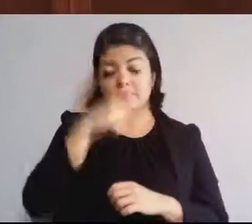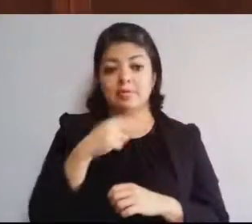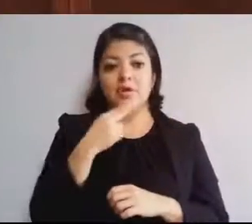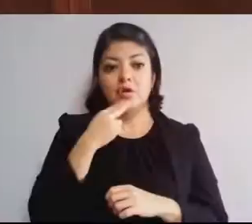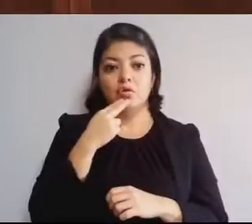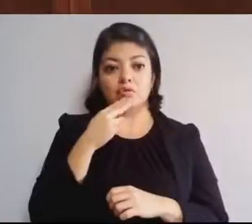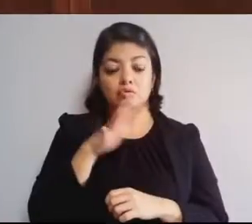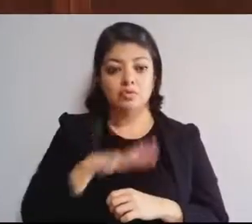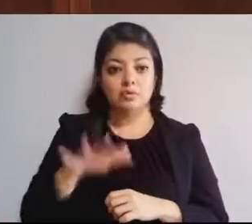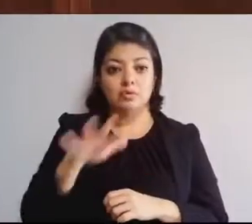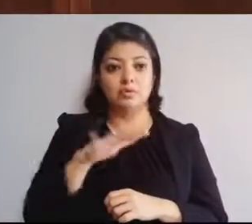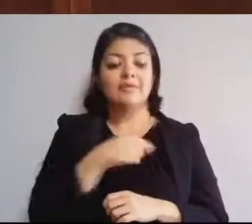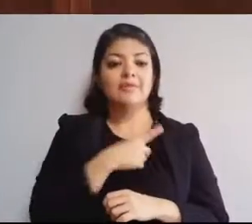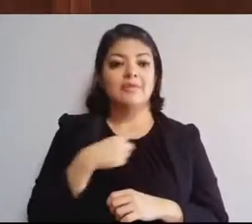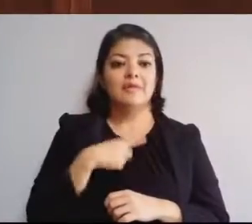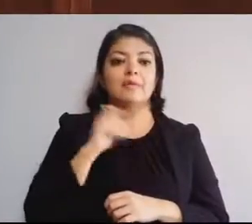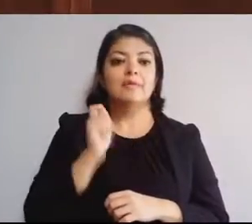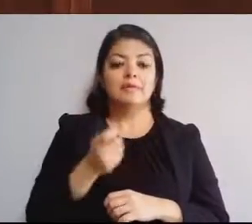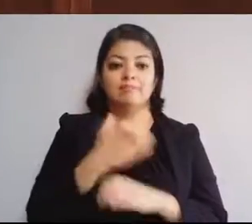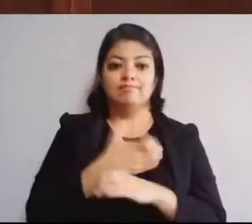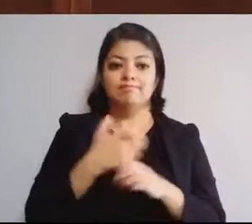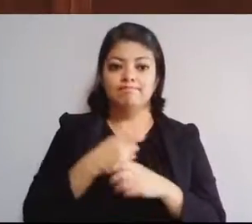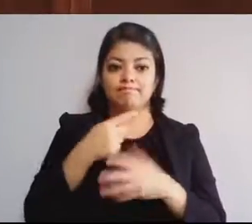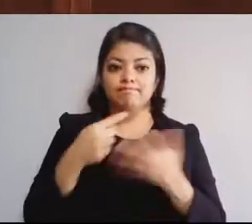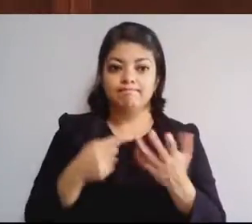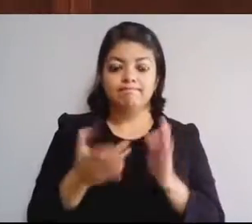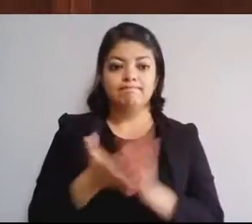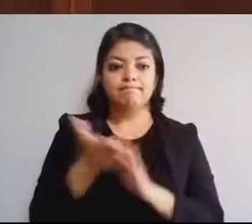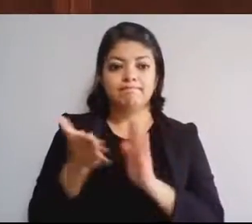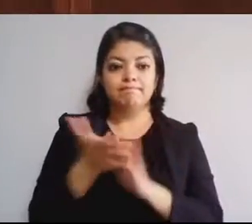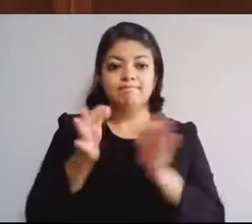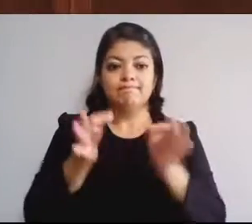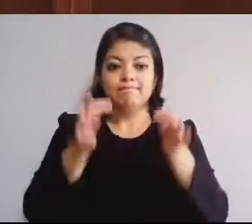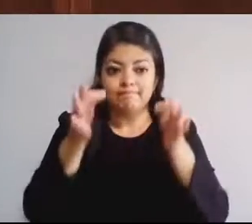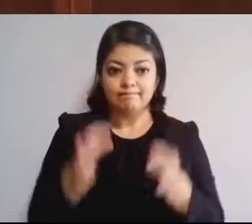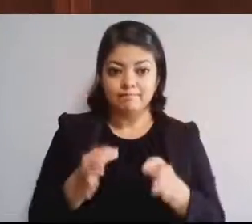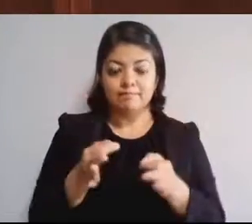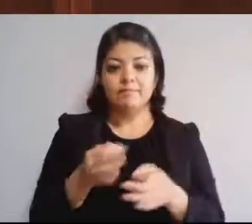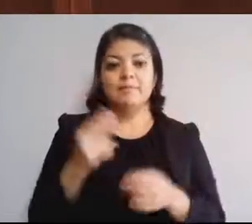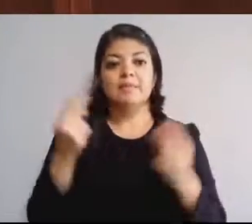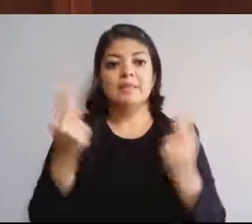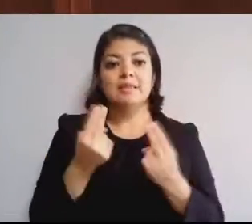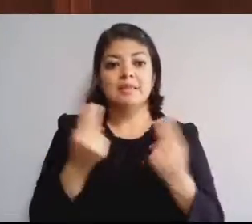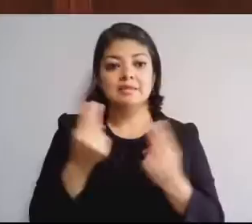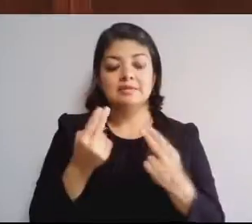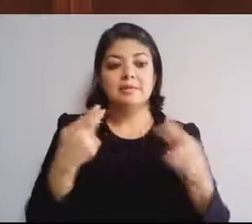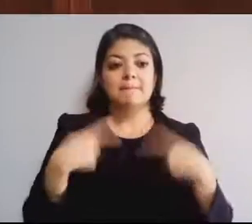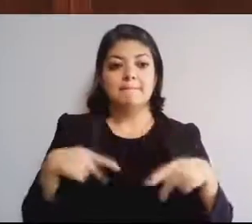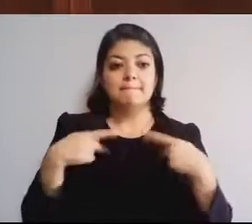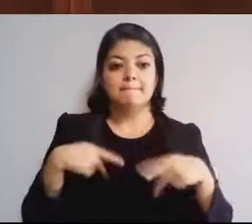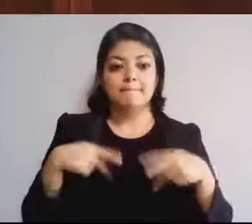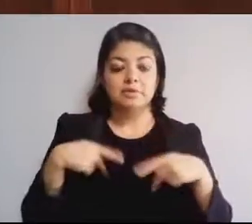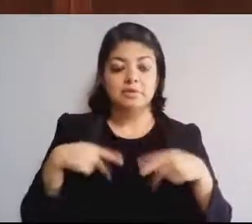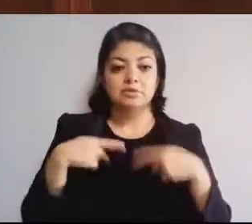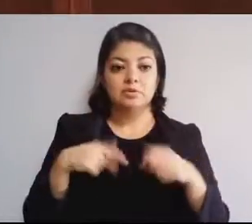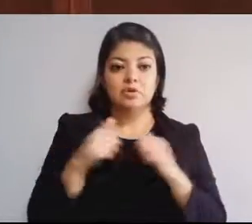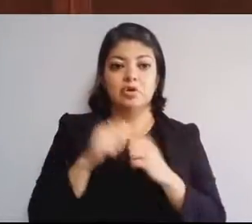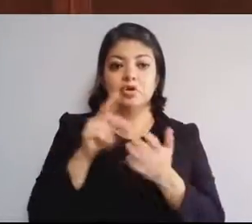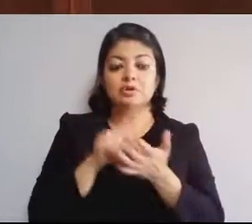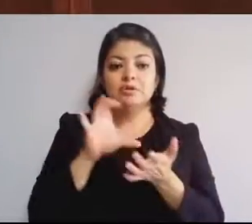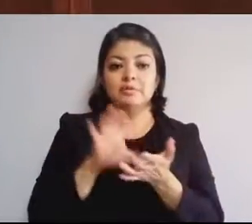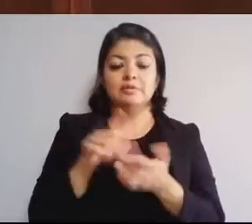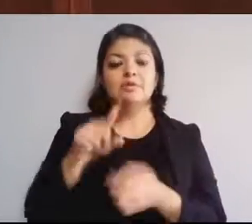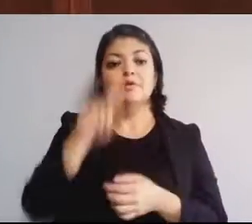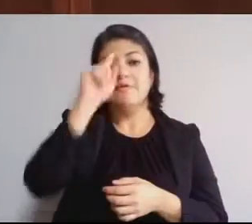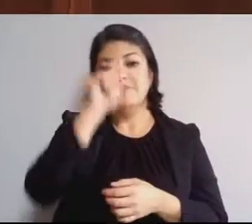público deberán incluir elementos urbanísticos y arquitectónicos adecuados a las necesidades de las personas con discapacidad que les